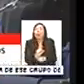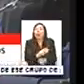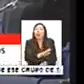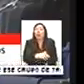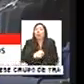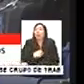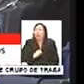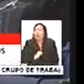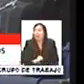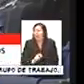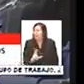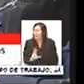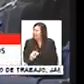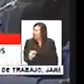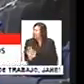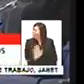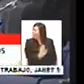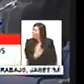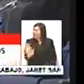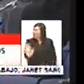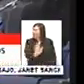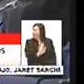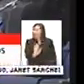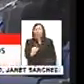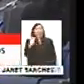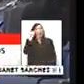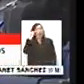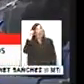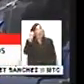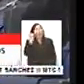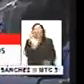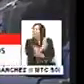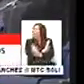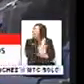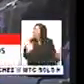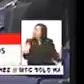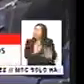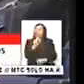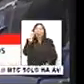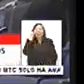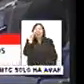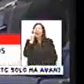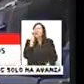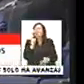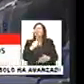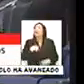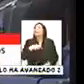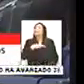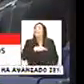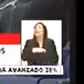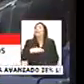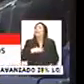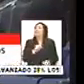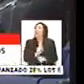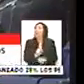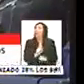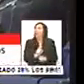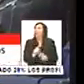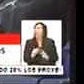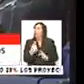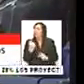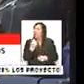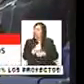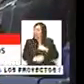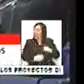nuestros hijos no hay derecho no hay derecho de que el ministerio de educación desde los